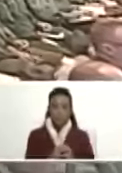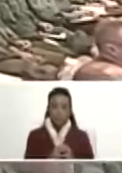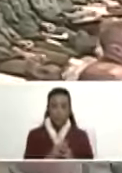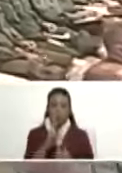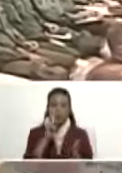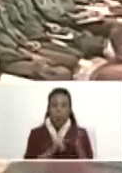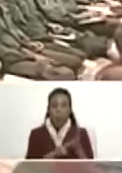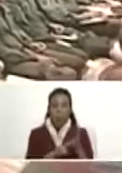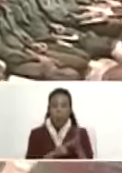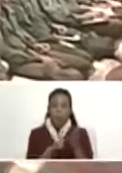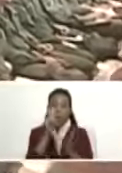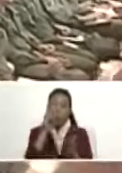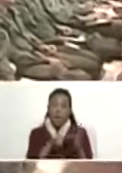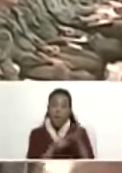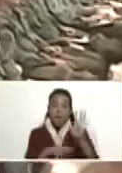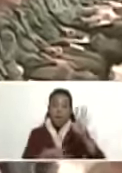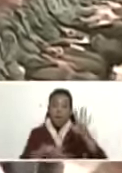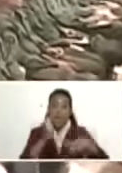2015